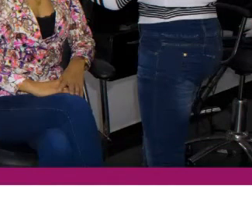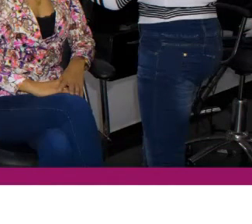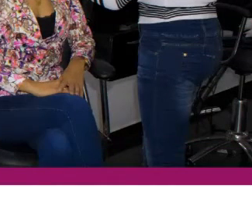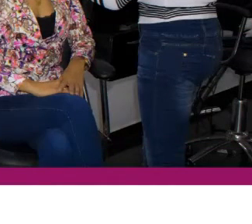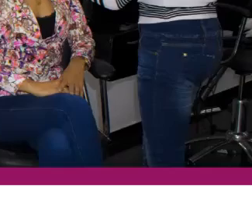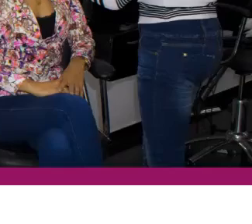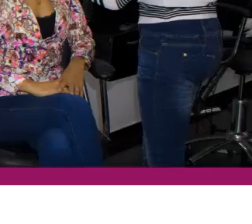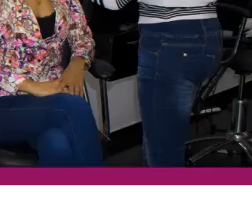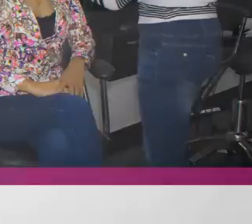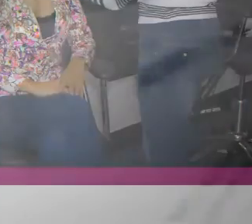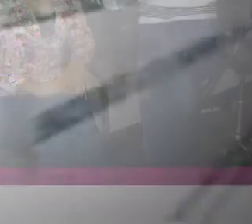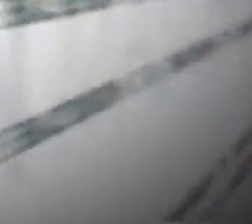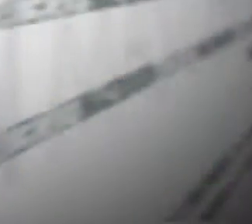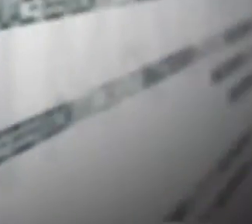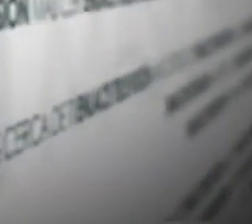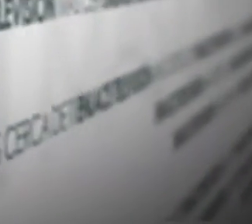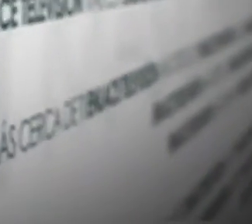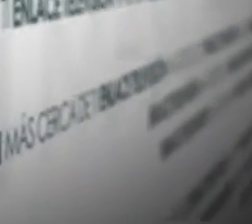solo lugar